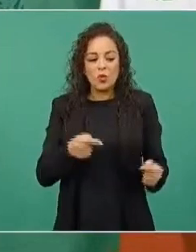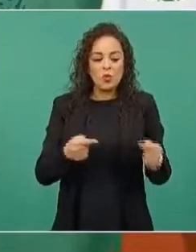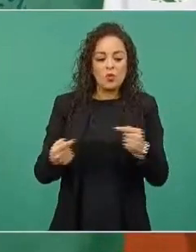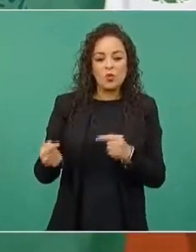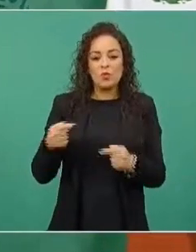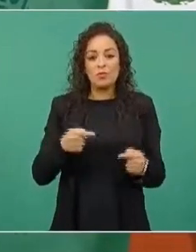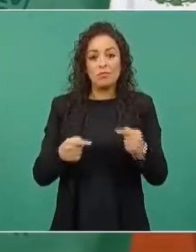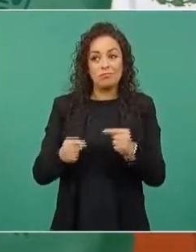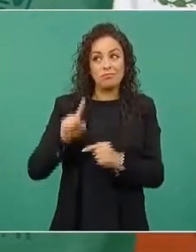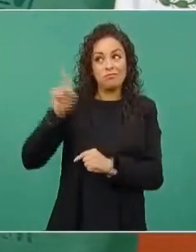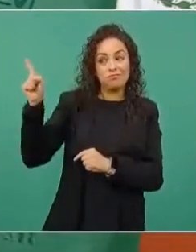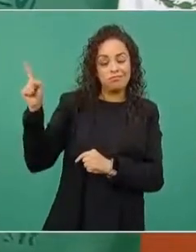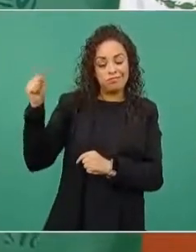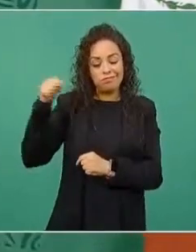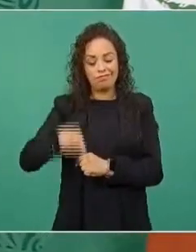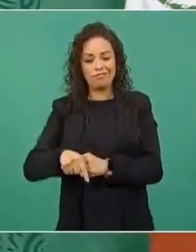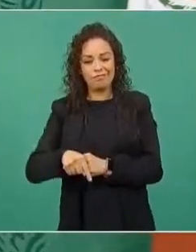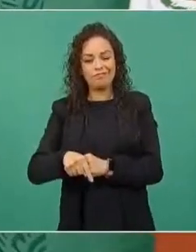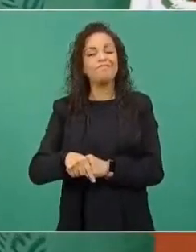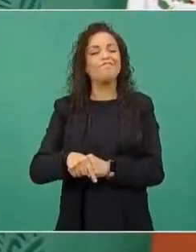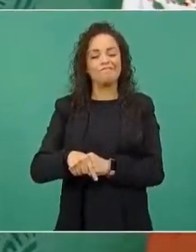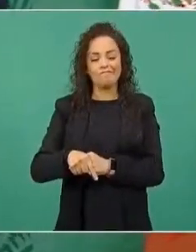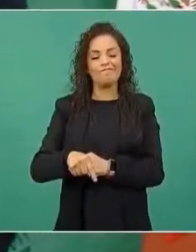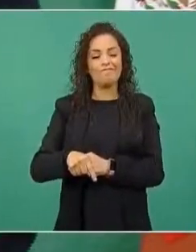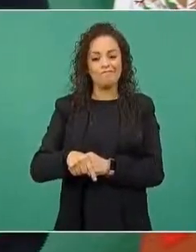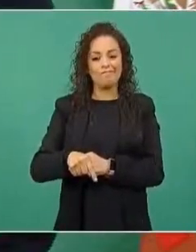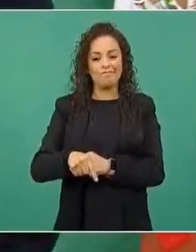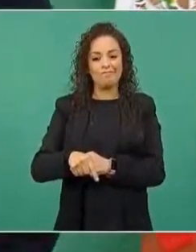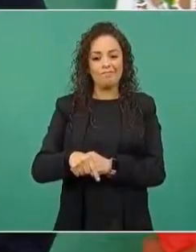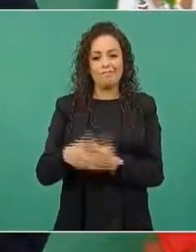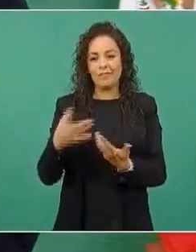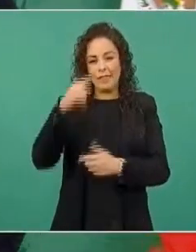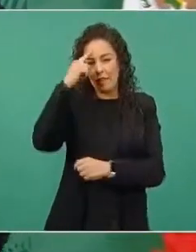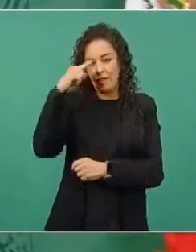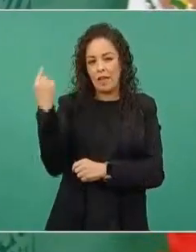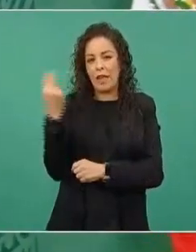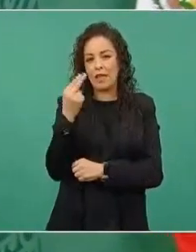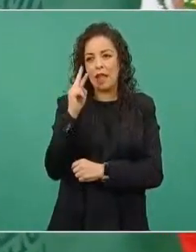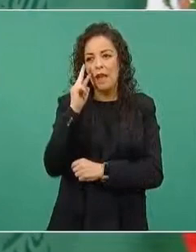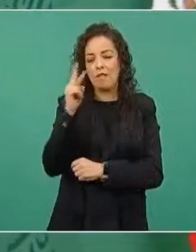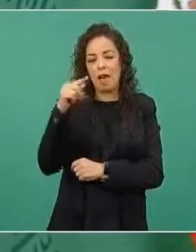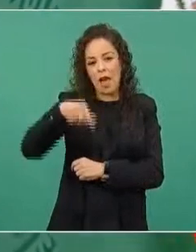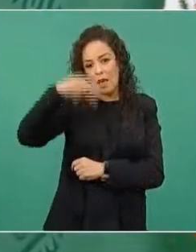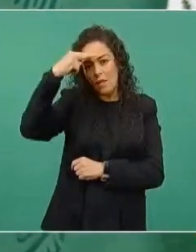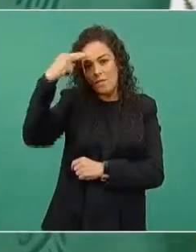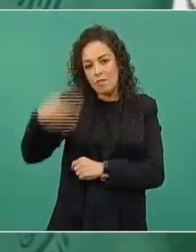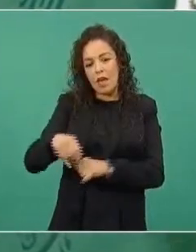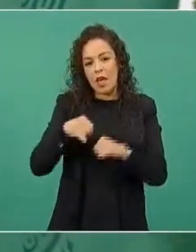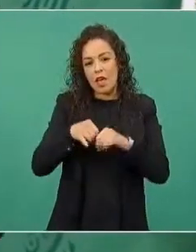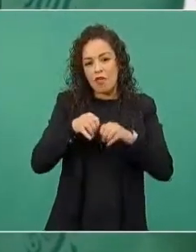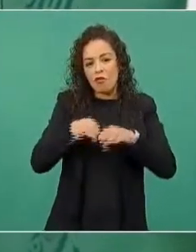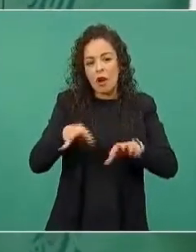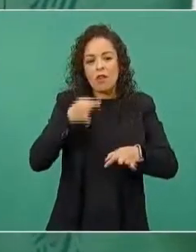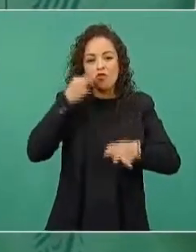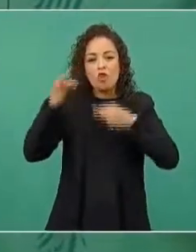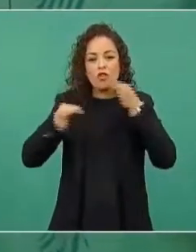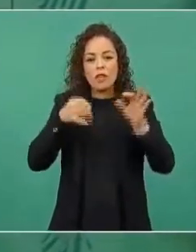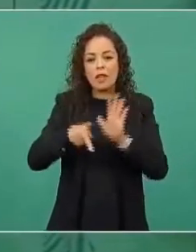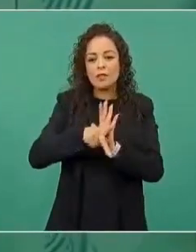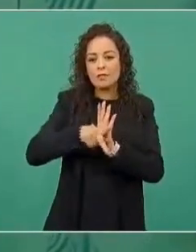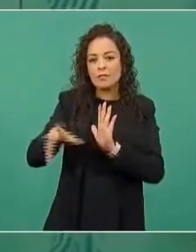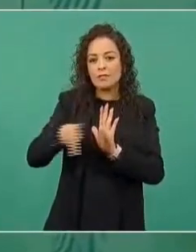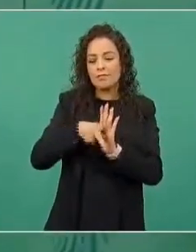aquí. Es cosa nada más de ver la prensa, ¿no?, de México, de cómo se